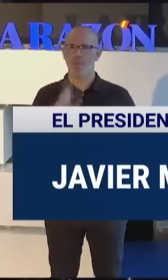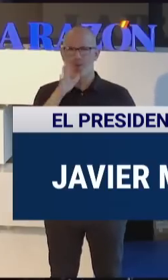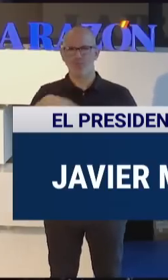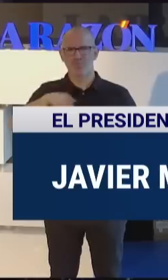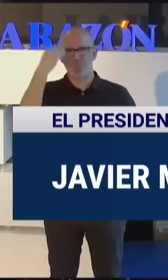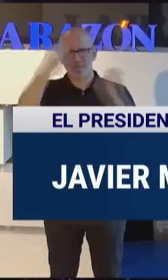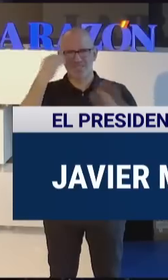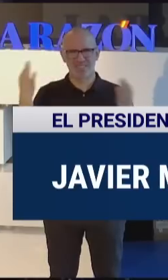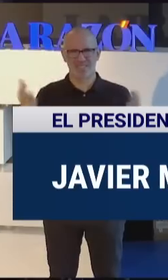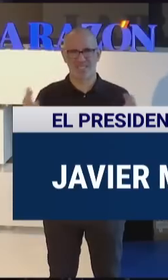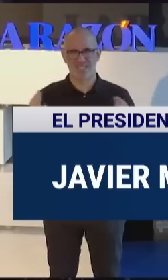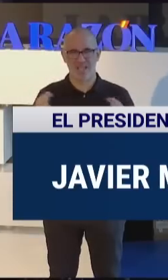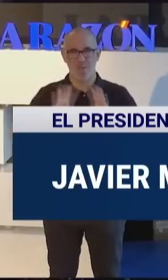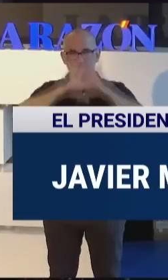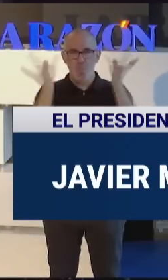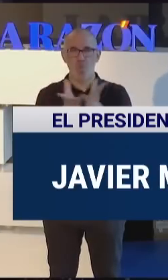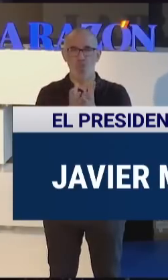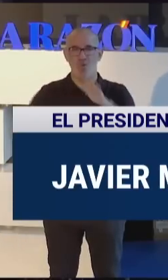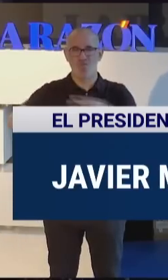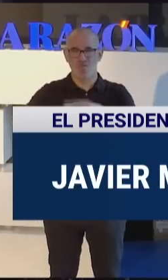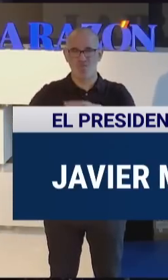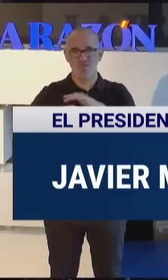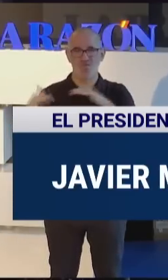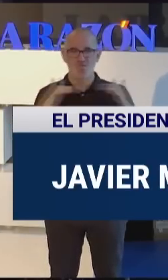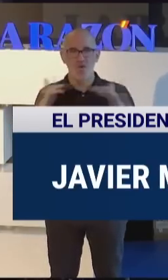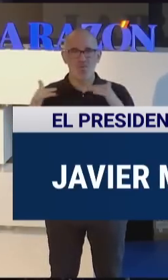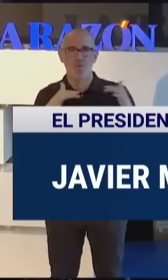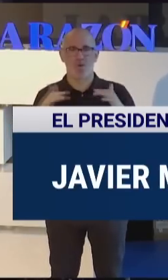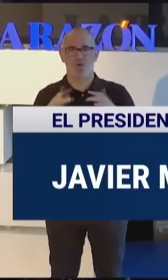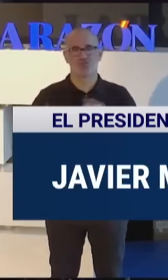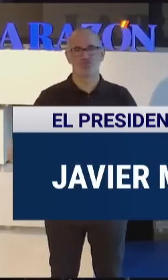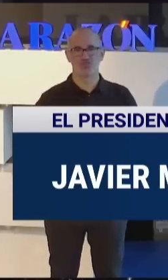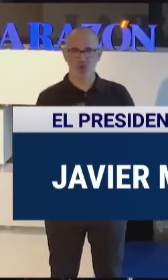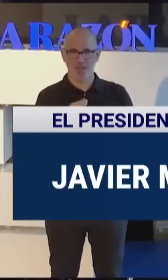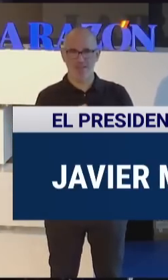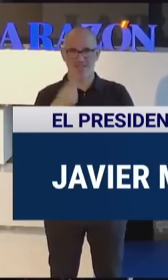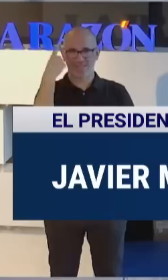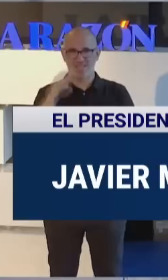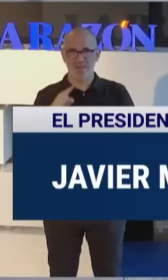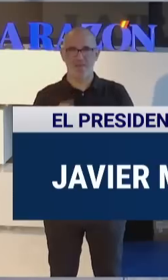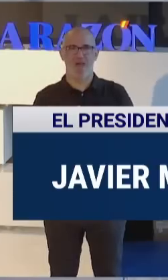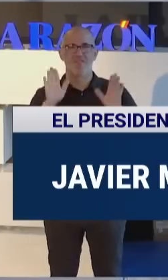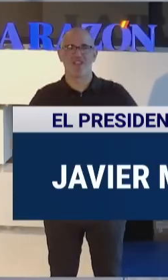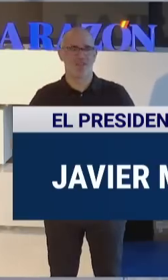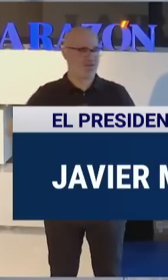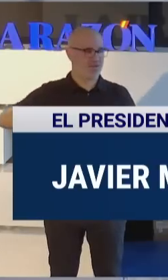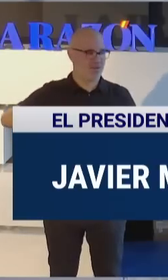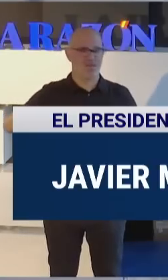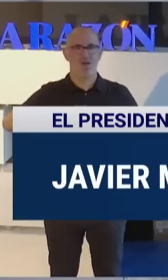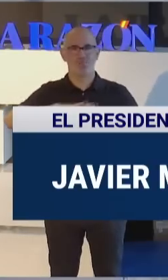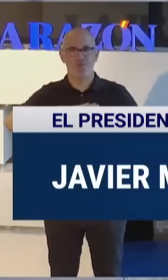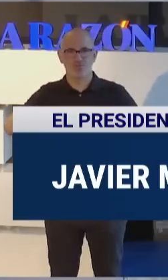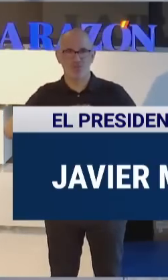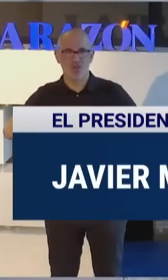que en el fútbol, en el soccer, ya del vamos, el arquero, digo, se